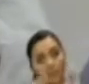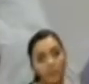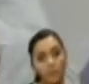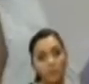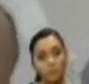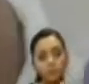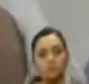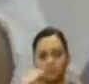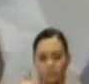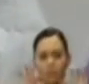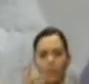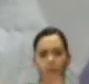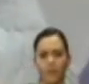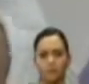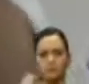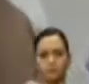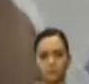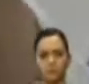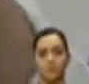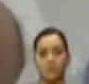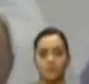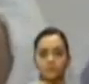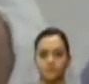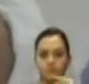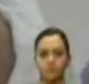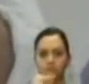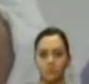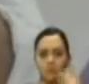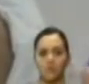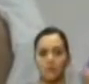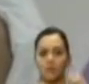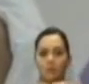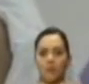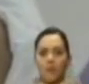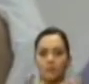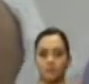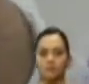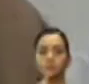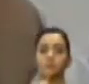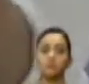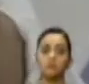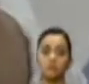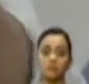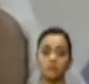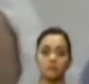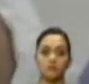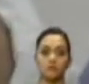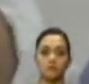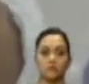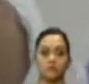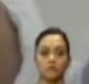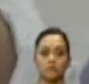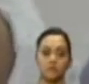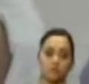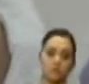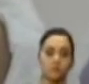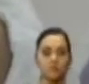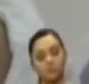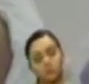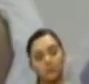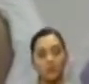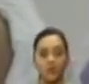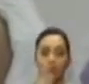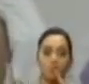estado funcionando, era obvio, y bueno, poco a poco nos pondremos al día cuando los tiempos más difíciles. En verdad lo que ha